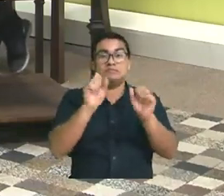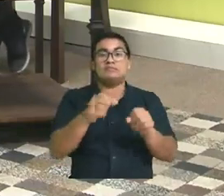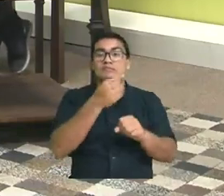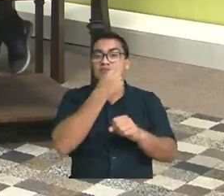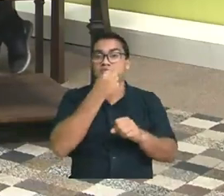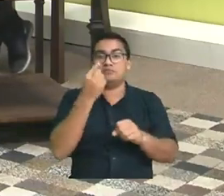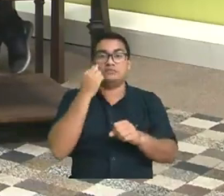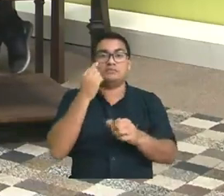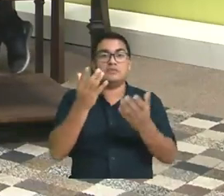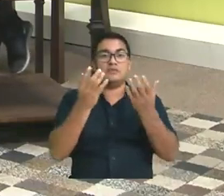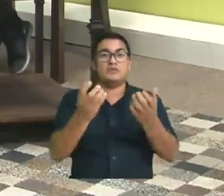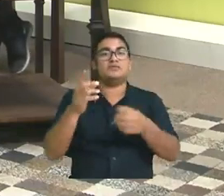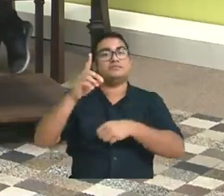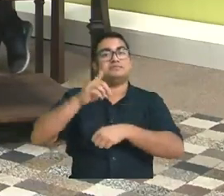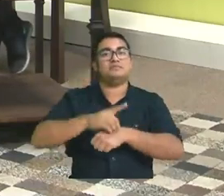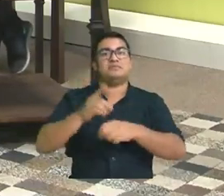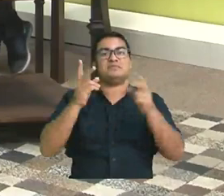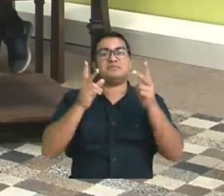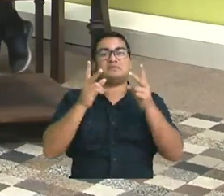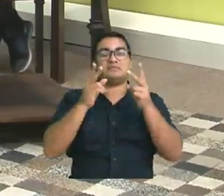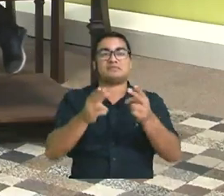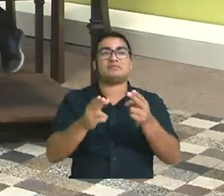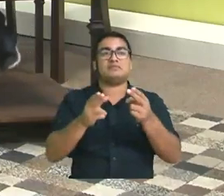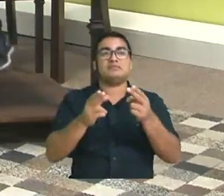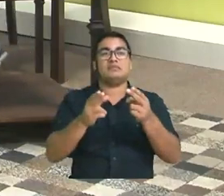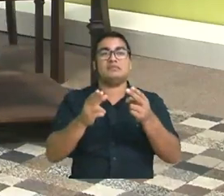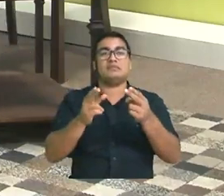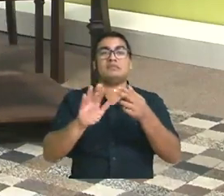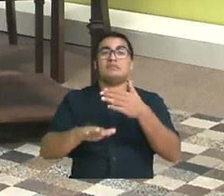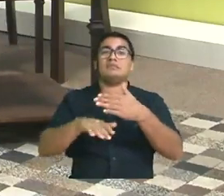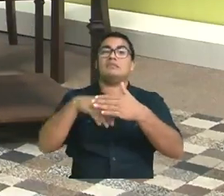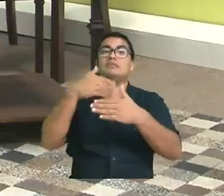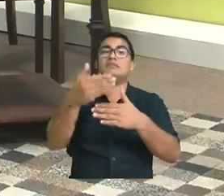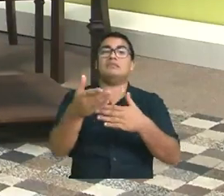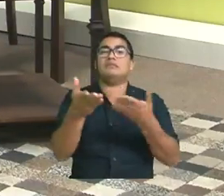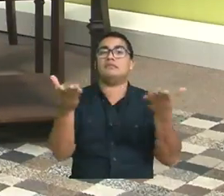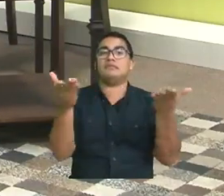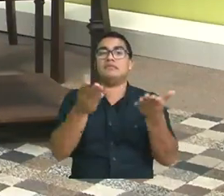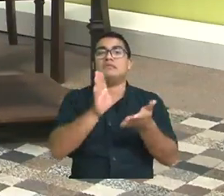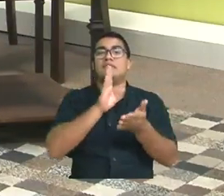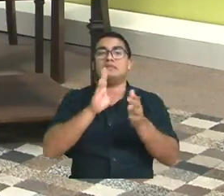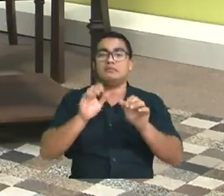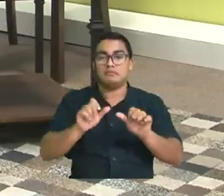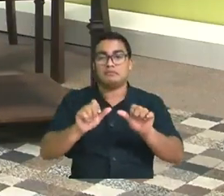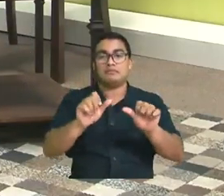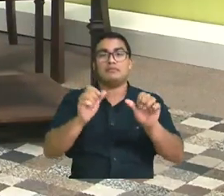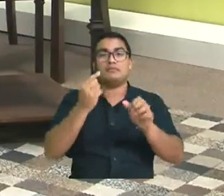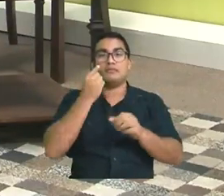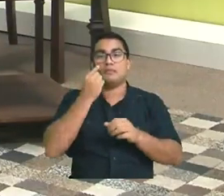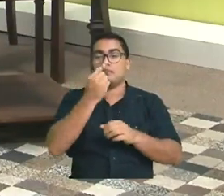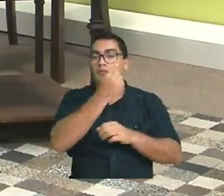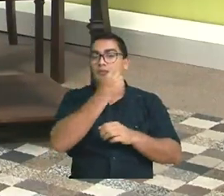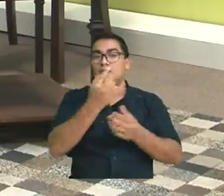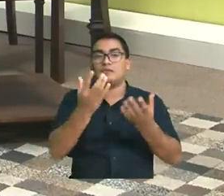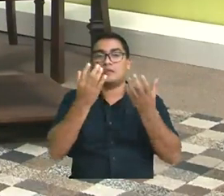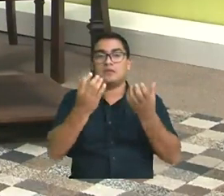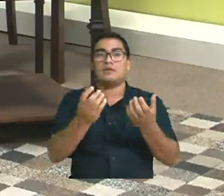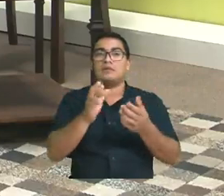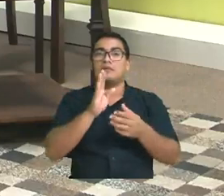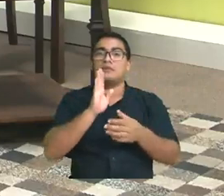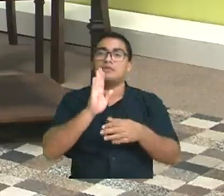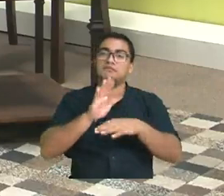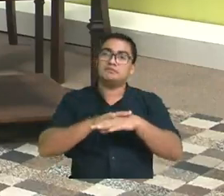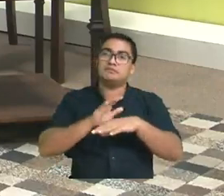seco. Ok, doctora, vamos a hacer una pausa. Cuando regresemos vamos a seguir hablando más sobre el síndrome del ojo seco. Tenemos